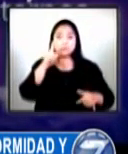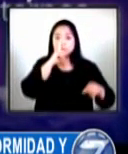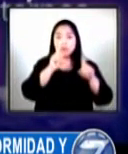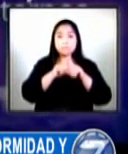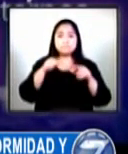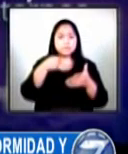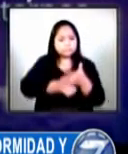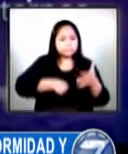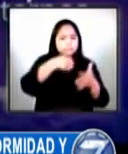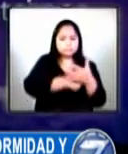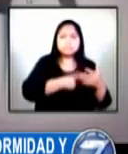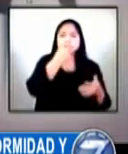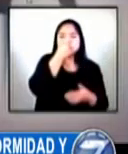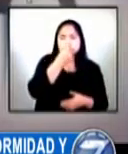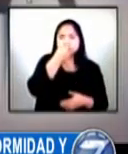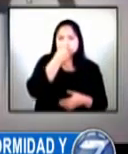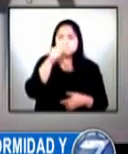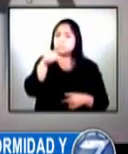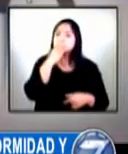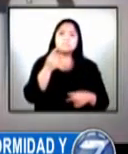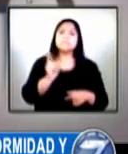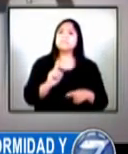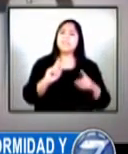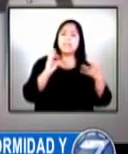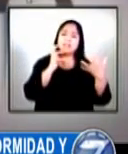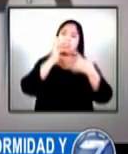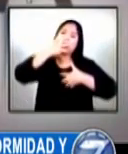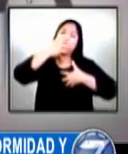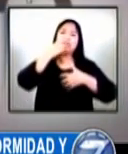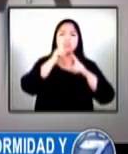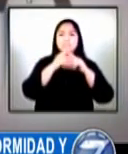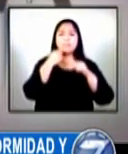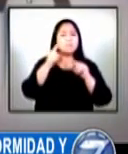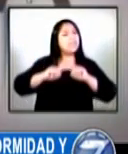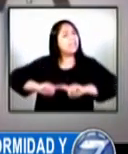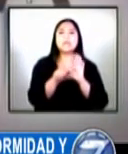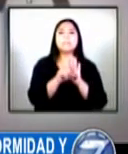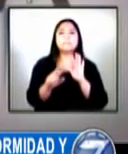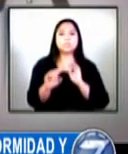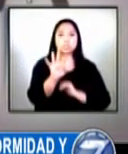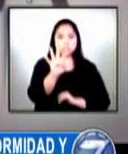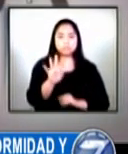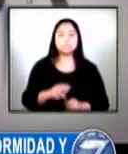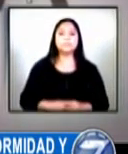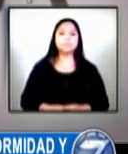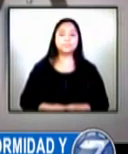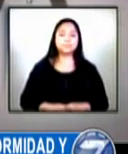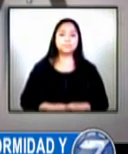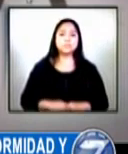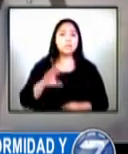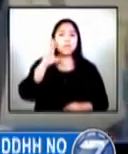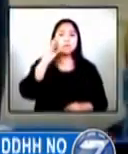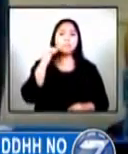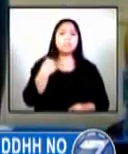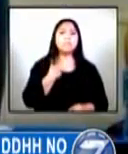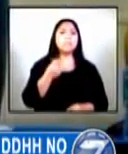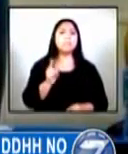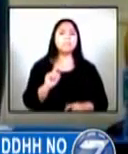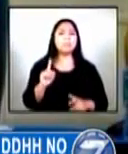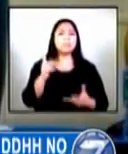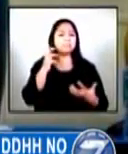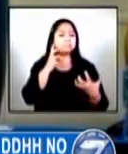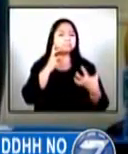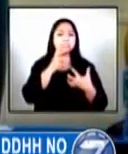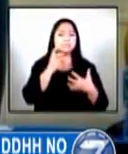corrupción no corresponde y es contraria a los supuestos previstos porque no se ajusta al criterio